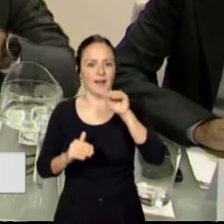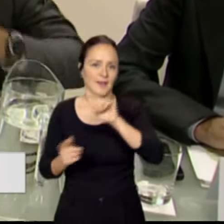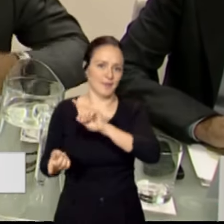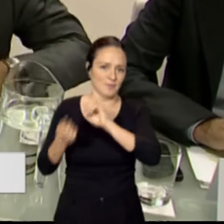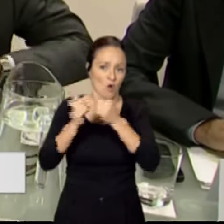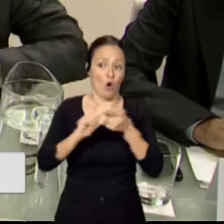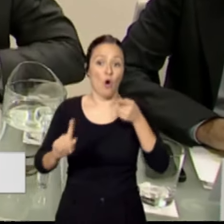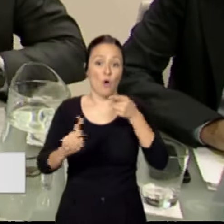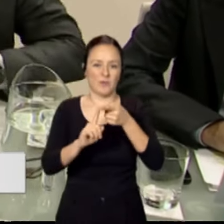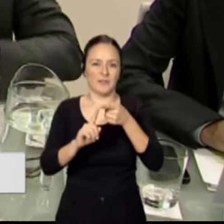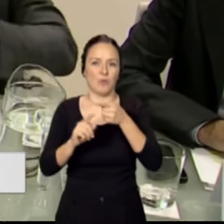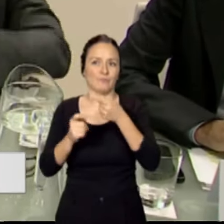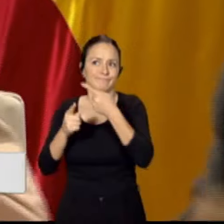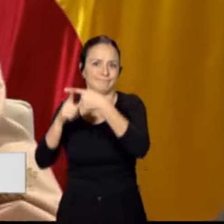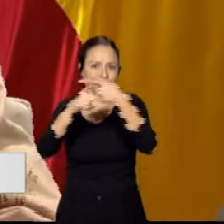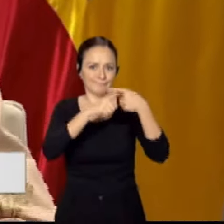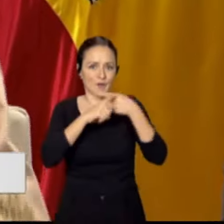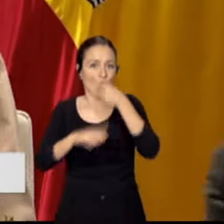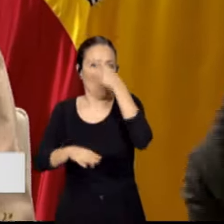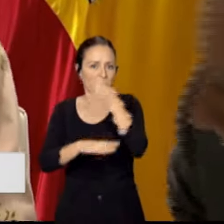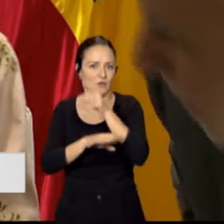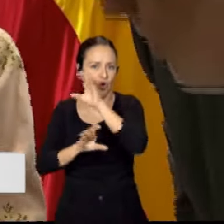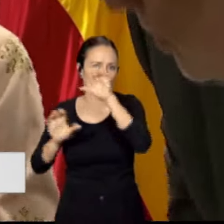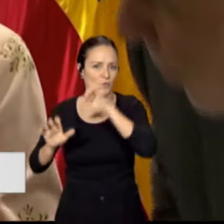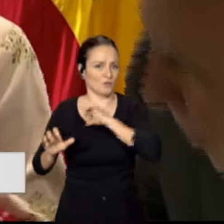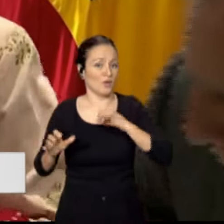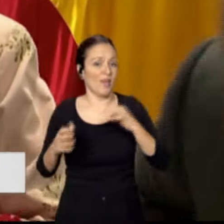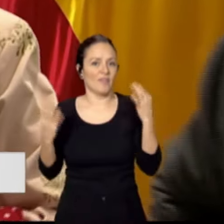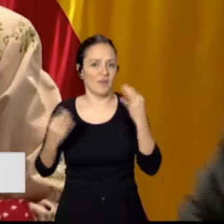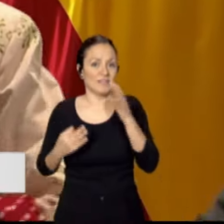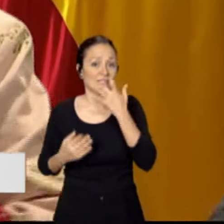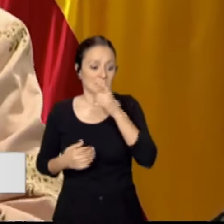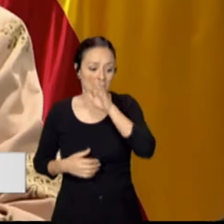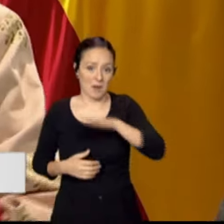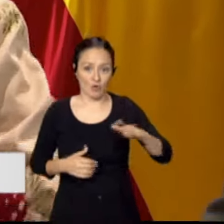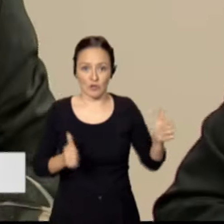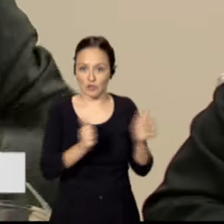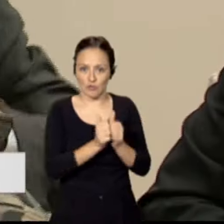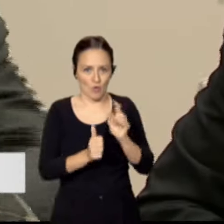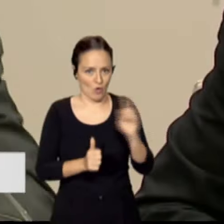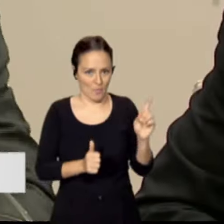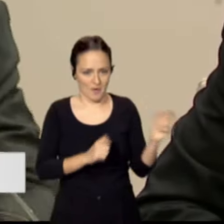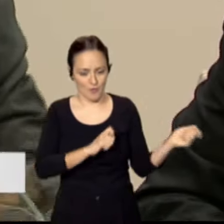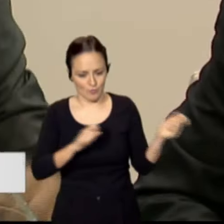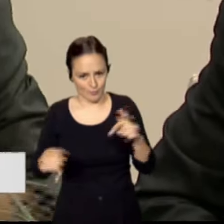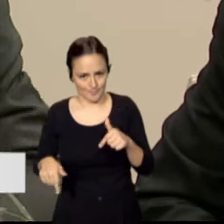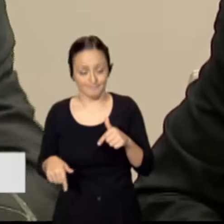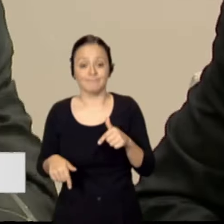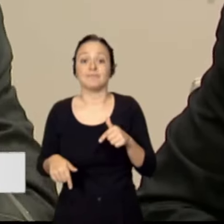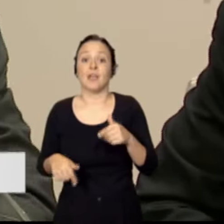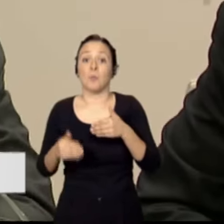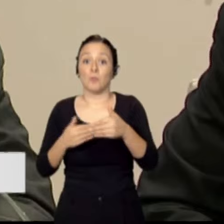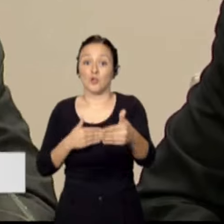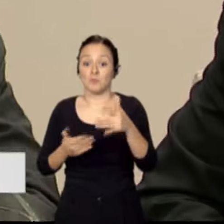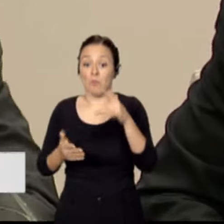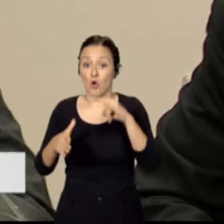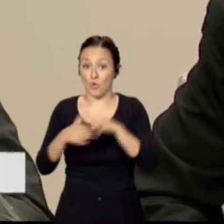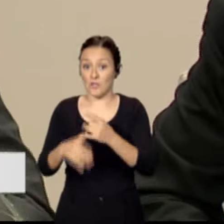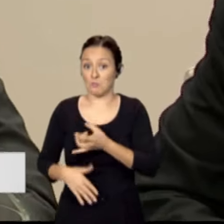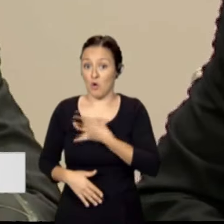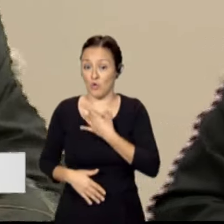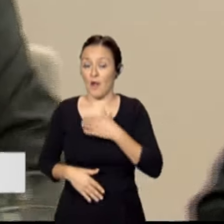reparto obligatorio por comunidades autónomas de los menores no acompañados el próximo lunes moncloa se lo presentará al